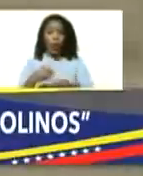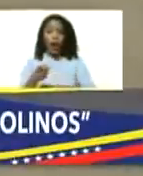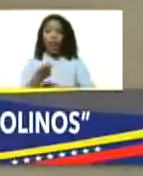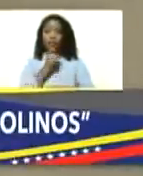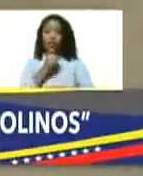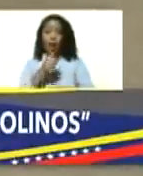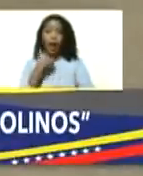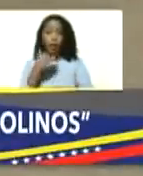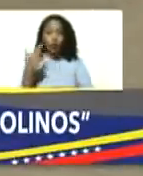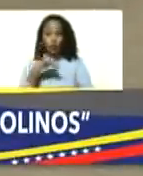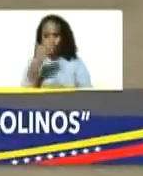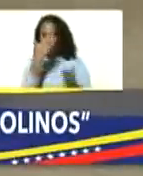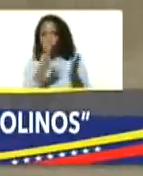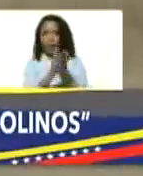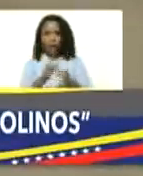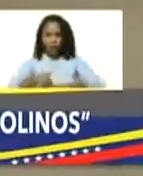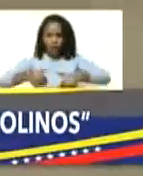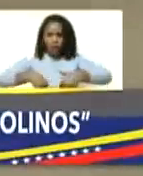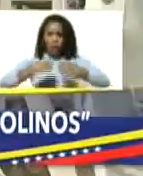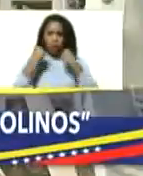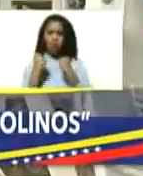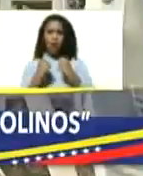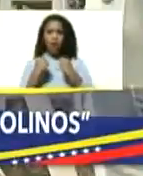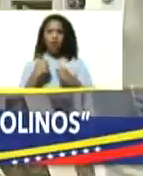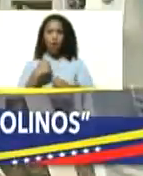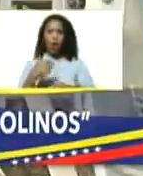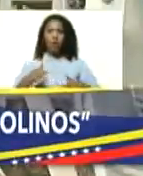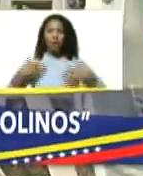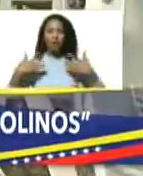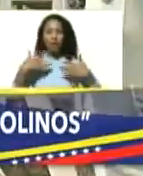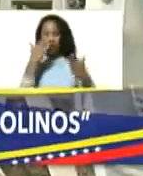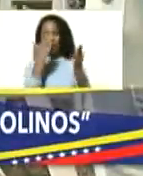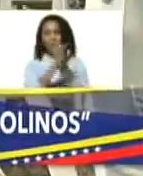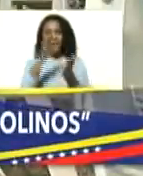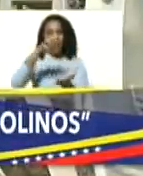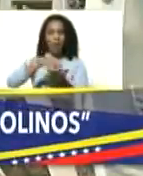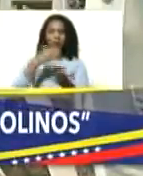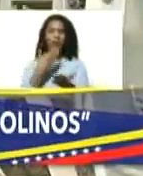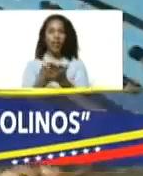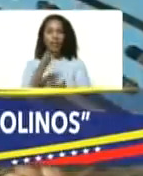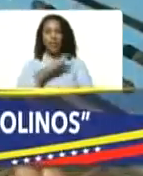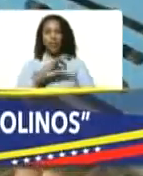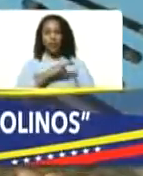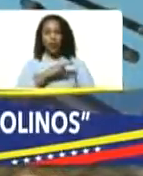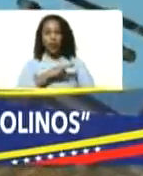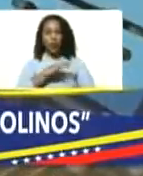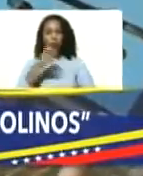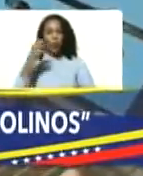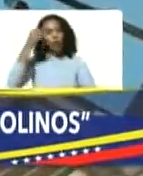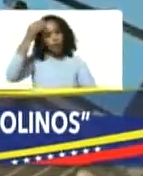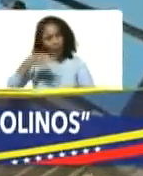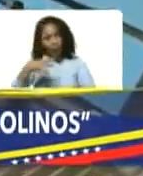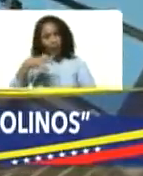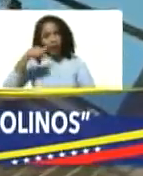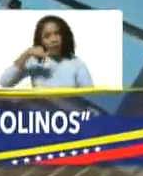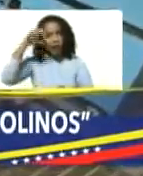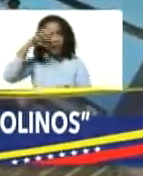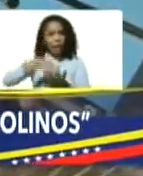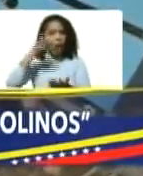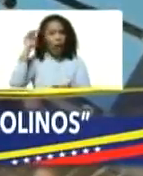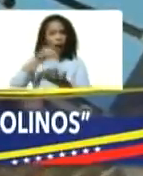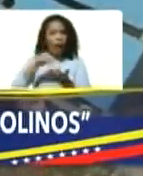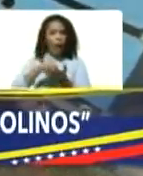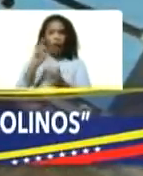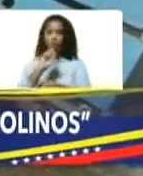yo estoy muy contenta por estar al frente de este estado gracias señor presidente por creer en el estado aragua pero no es nada más